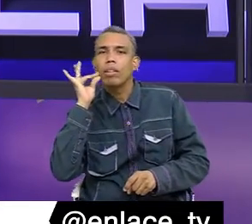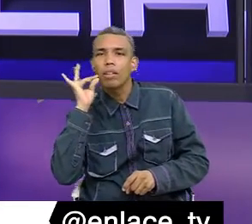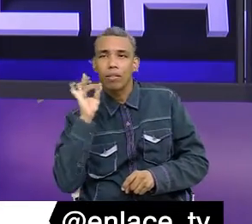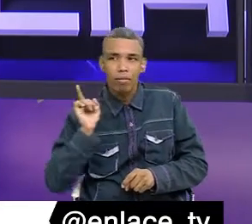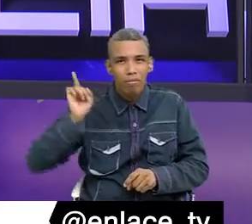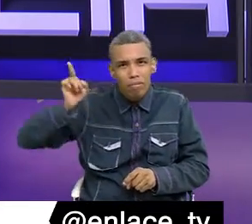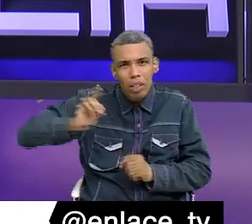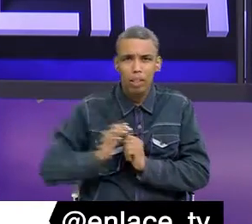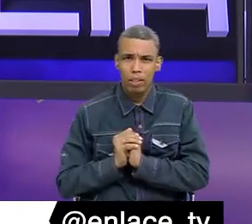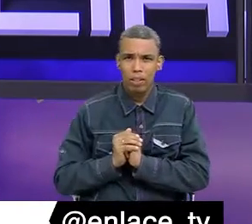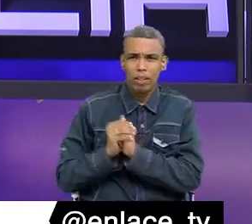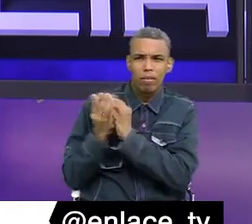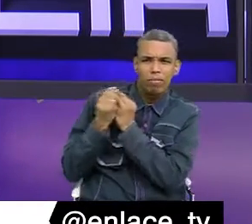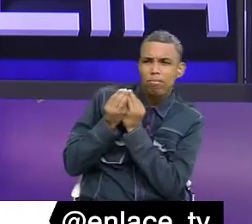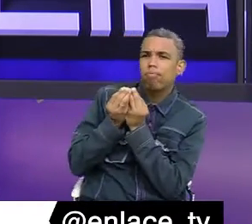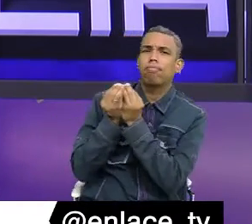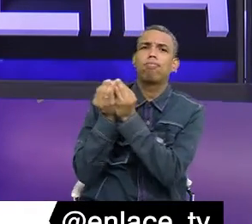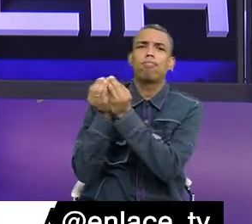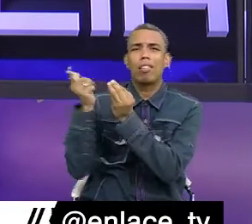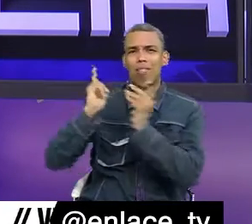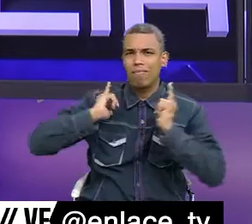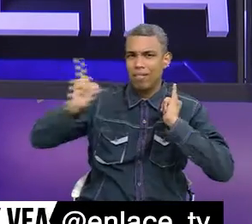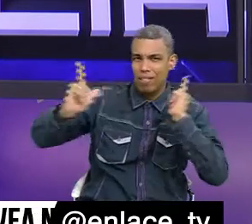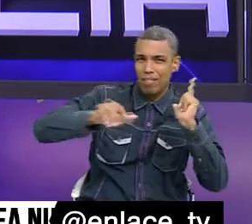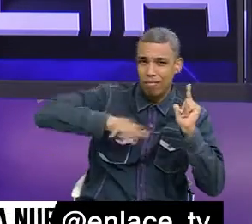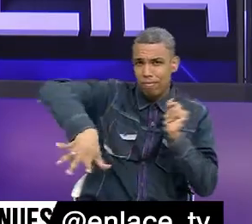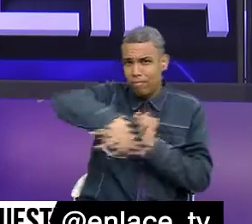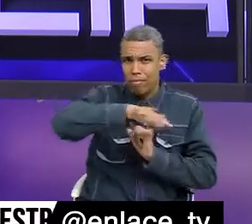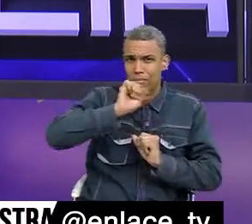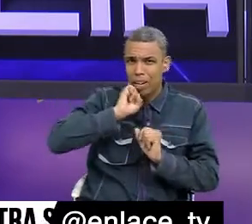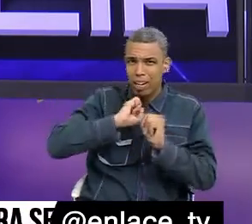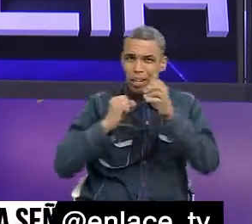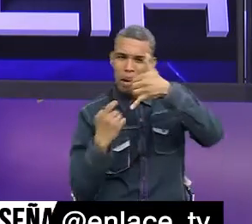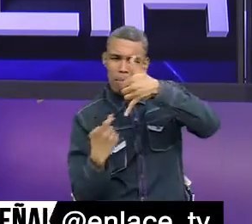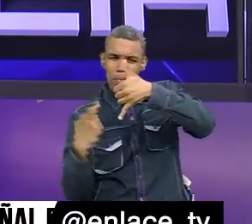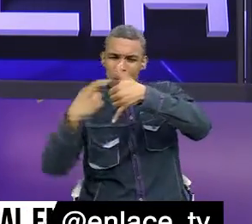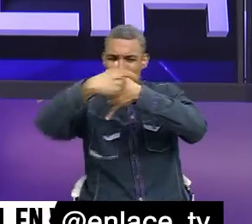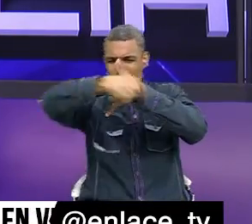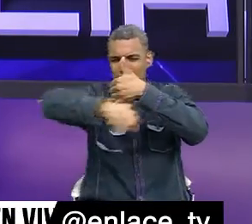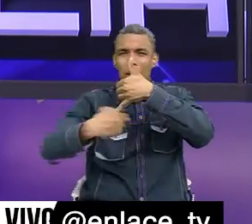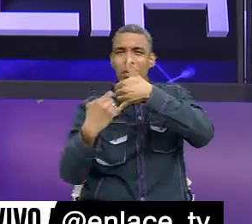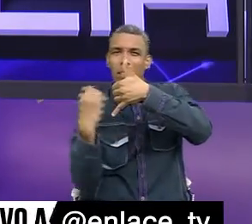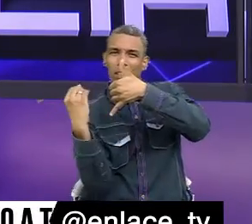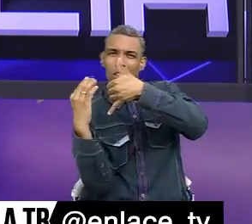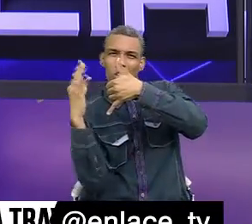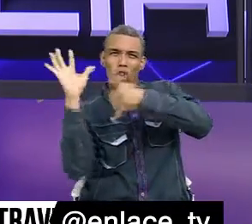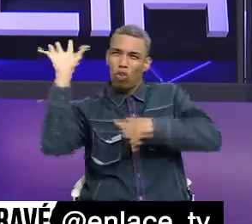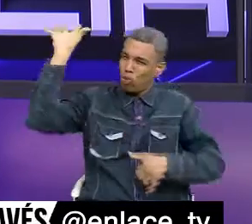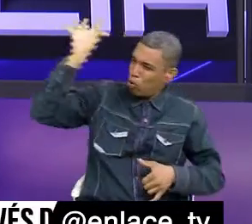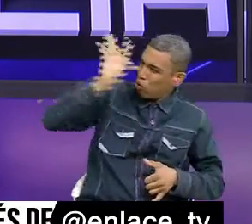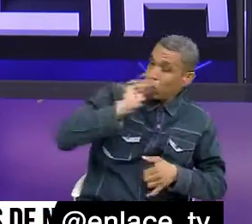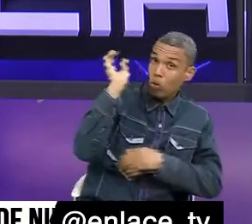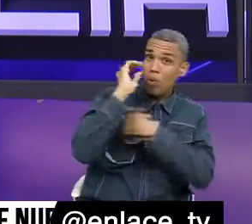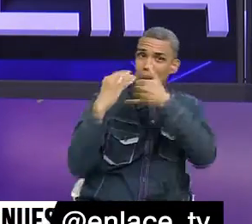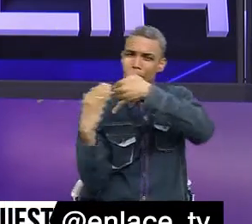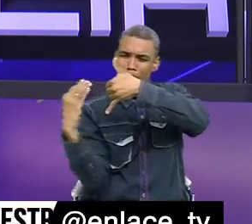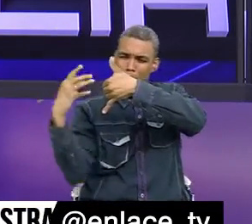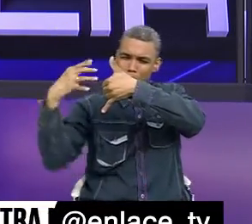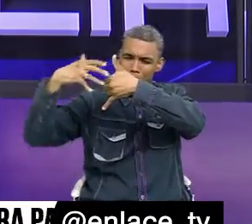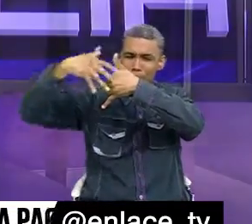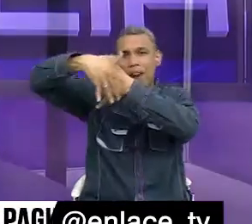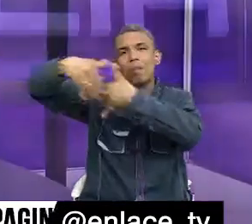Locales. Más de 60 ediles del puerto petrolero estarán en la capital de Risaralda durante 3 días. Damos